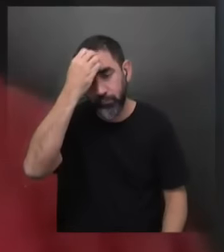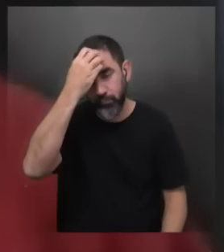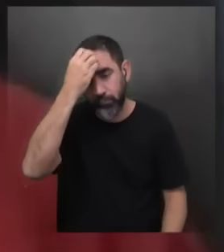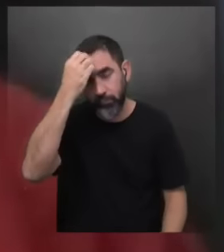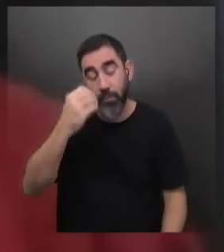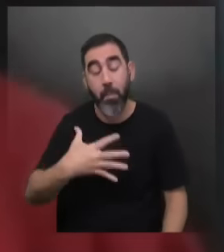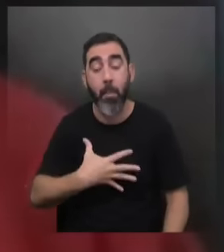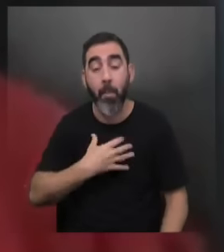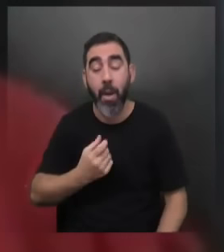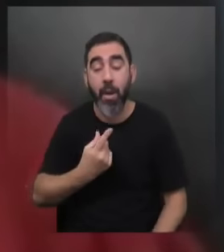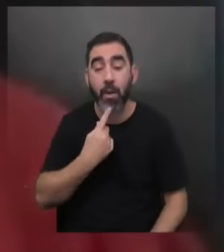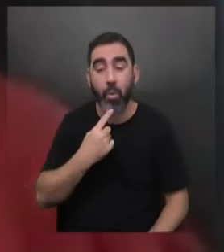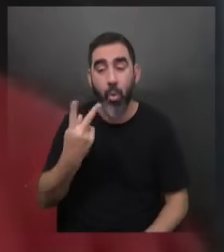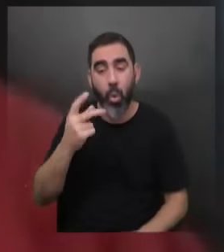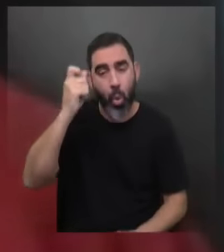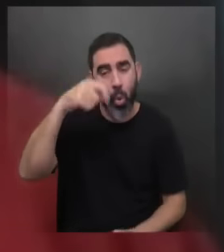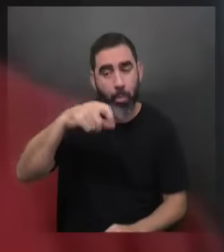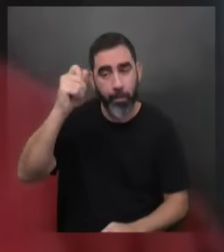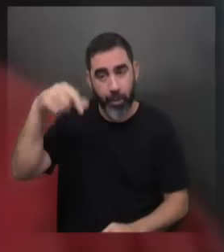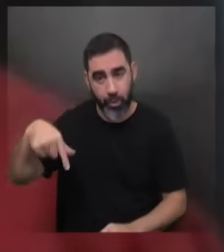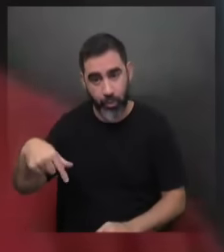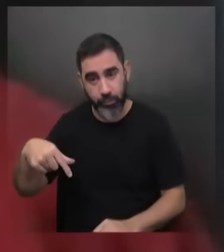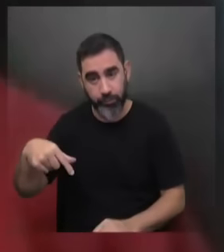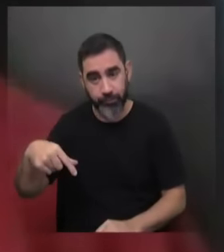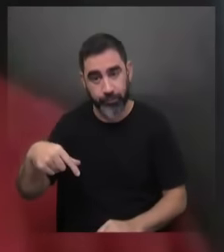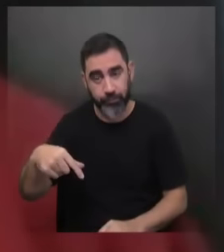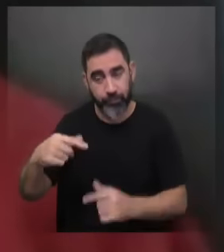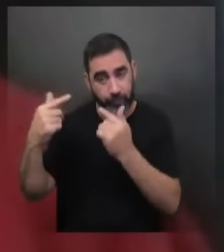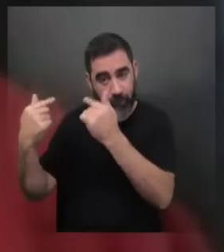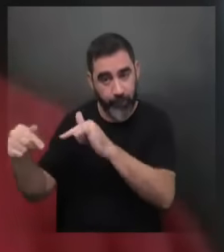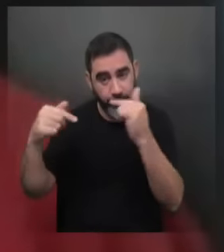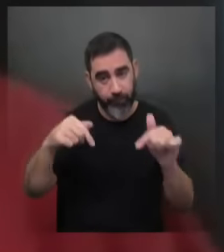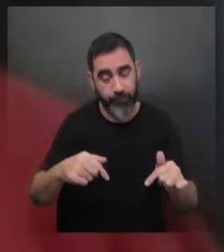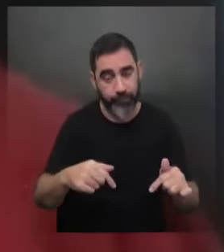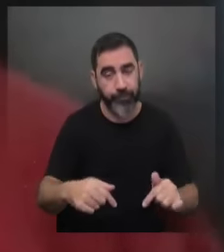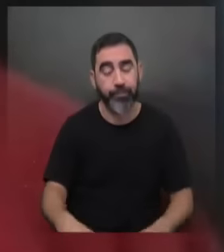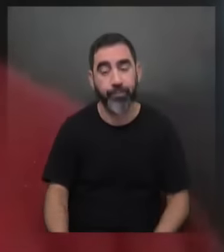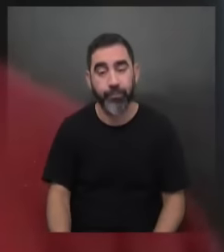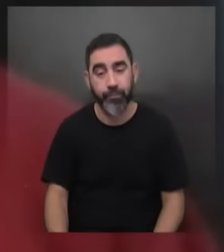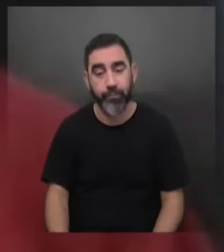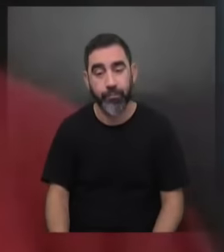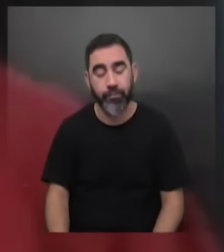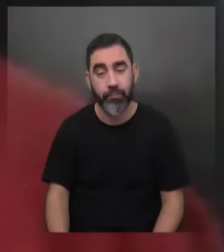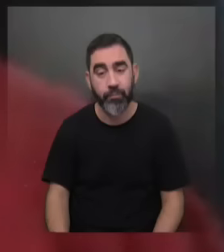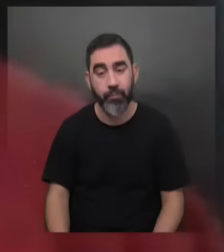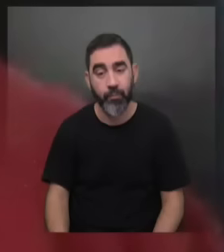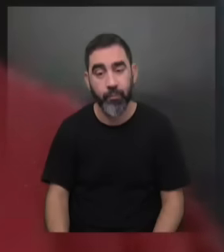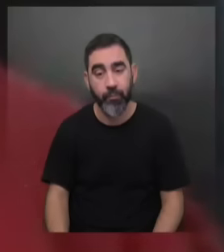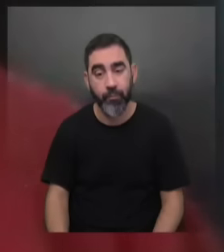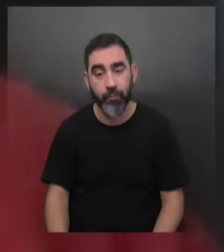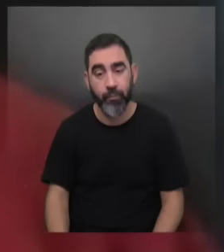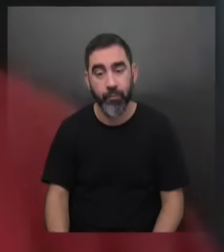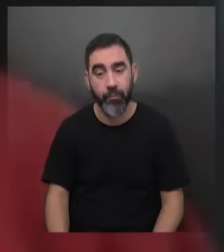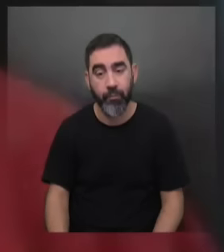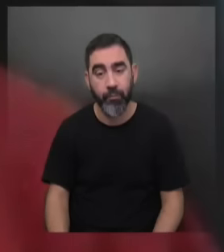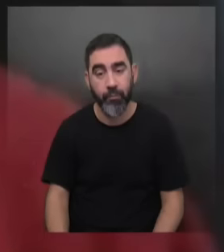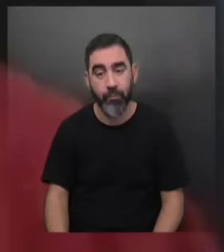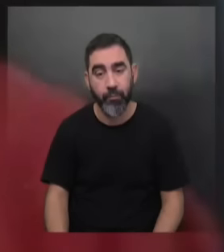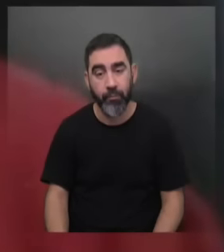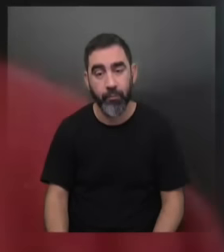Partido Nacional había dos posiciones este Que bueno que se hicieron saber y en ese sentido es que